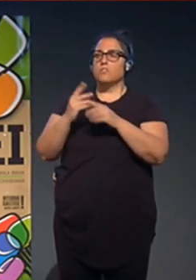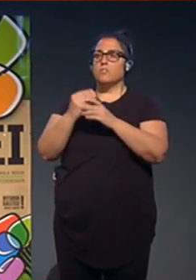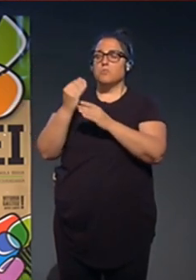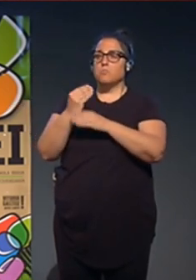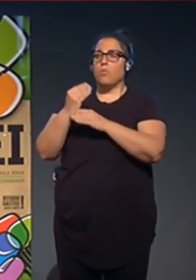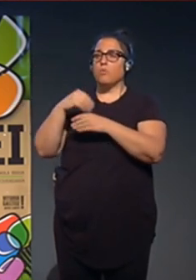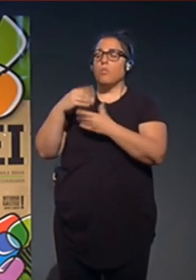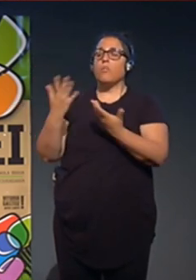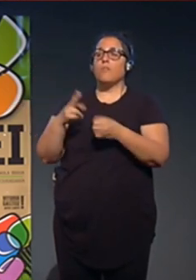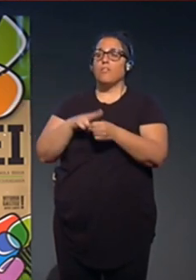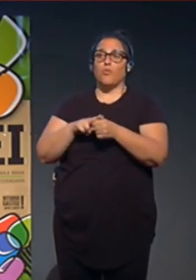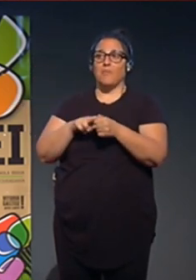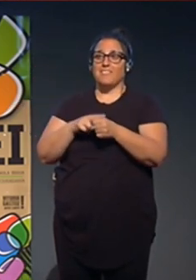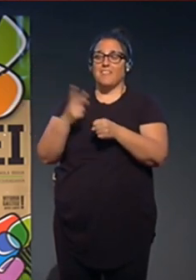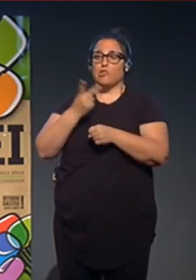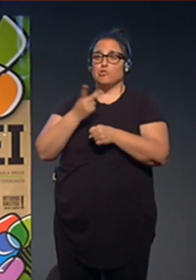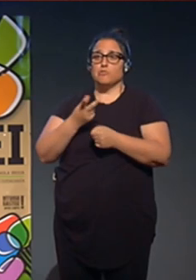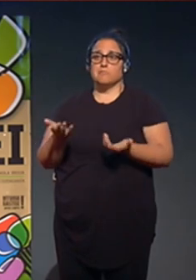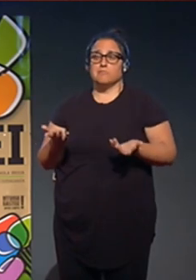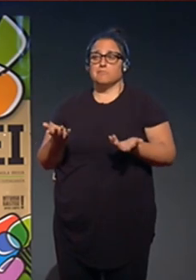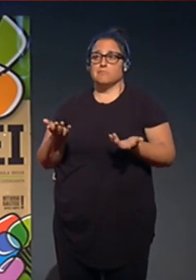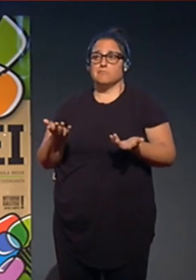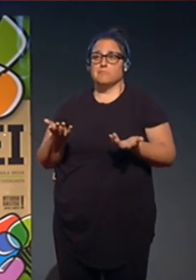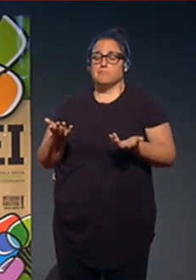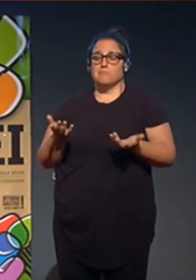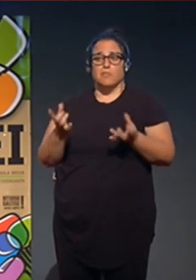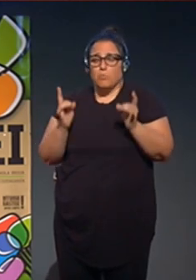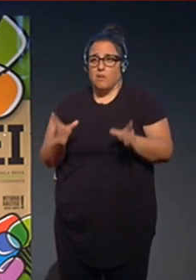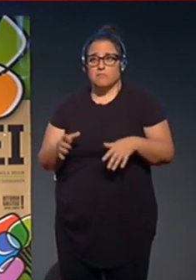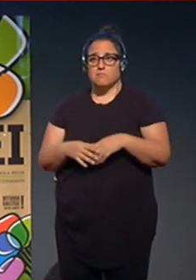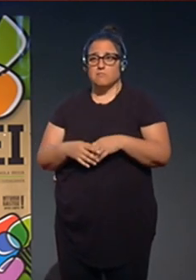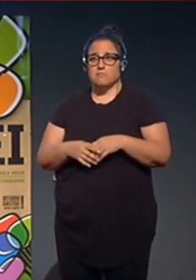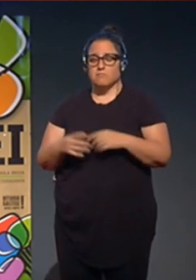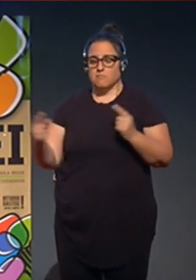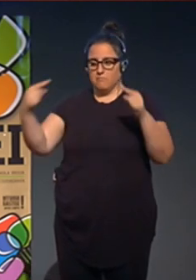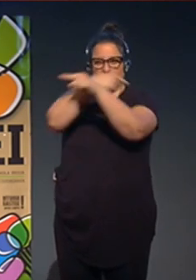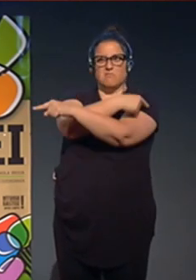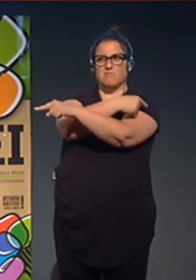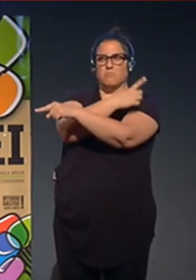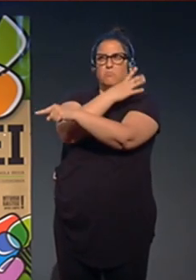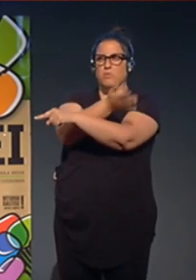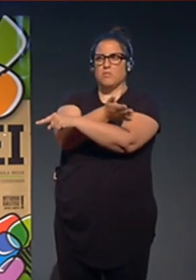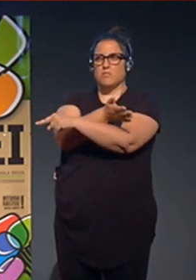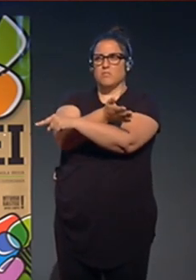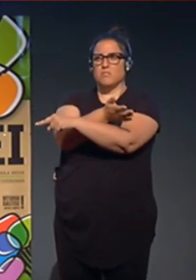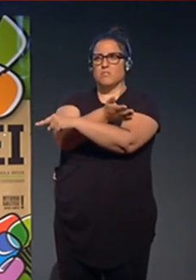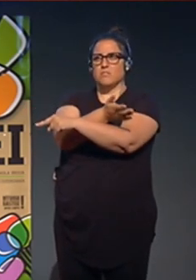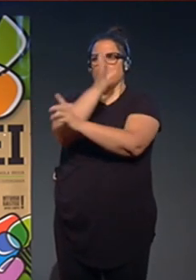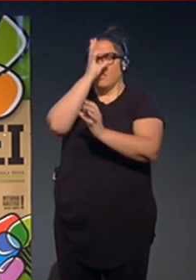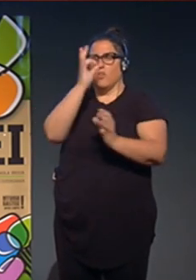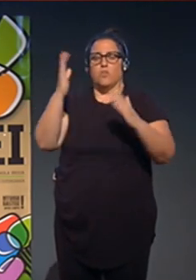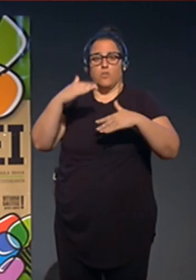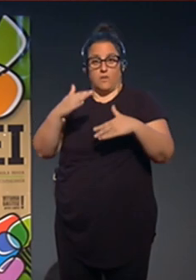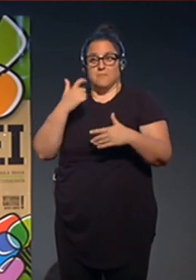contenían tomates lo mismo pero qué sentido tiene esto fíjate cuando yo